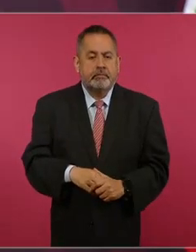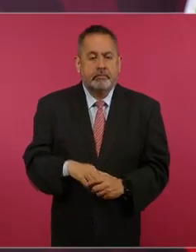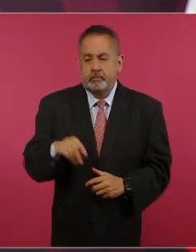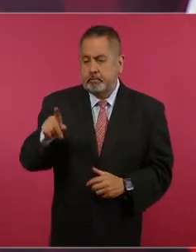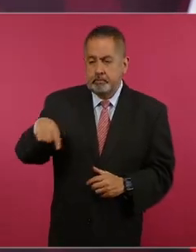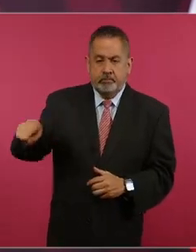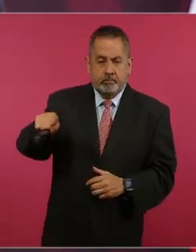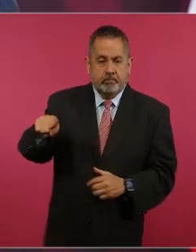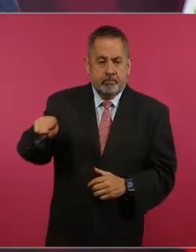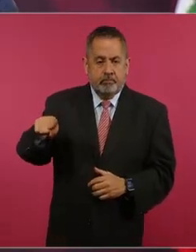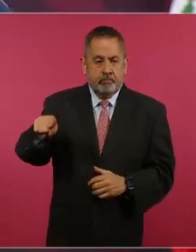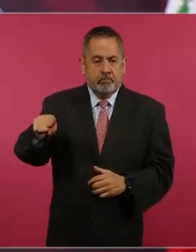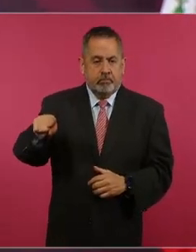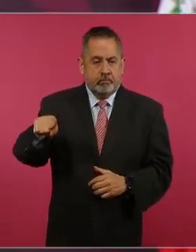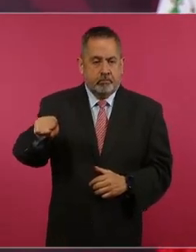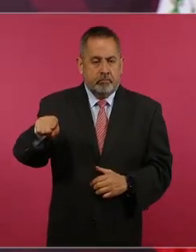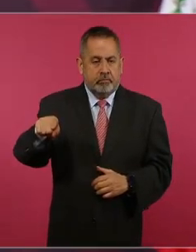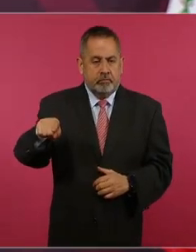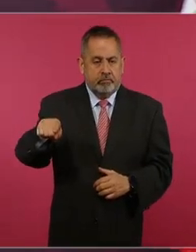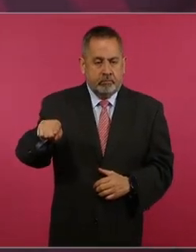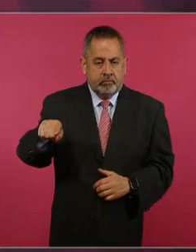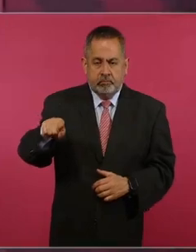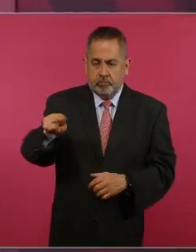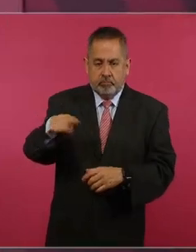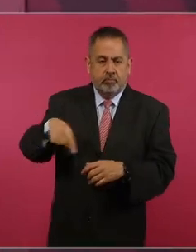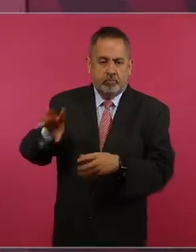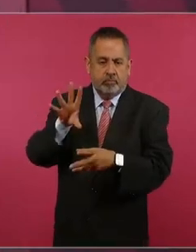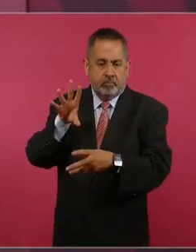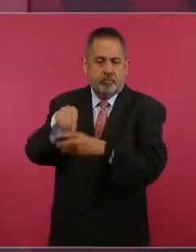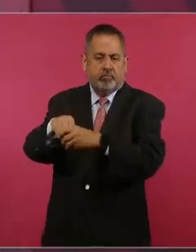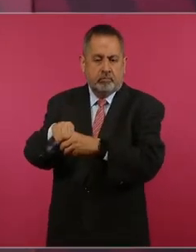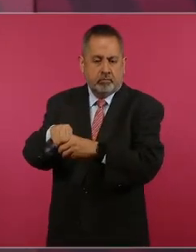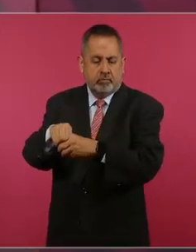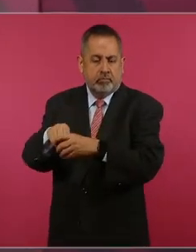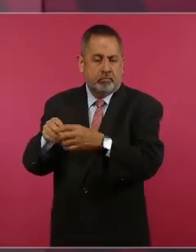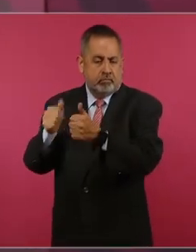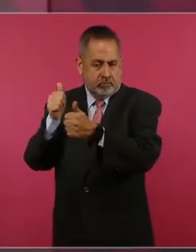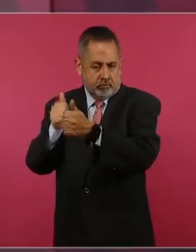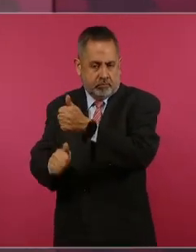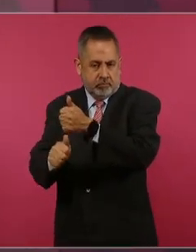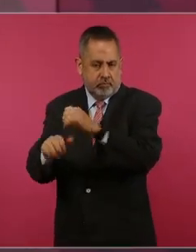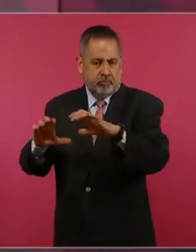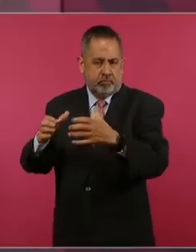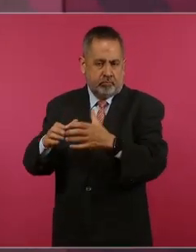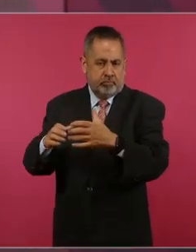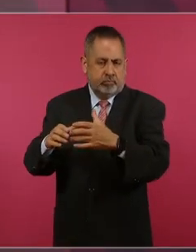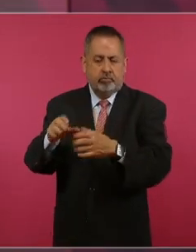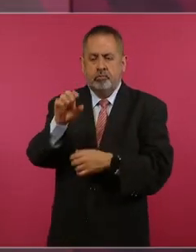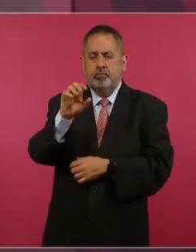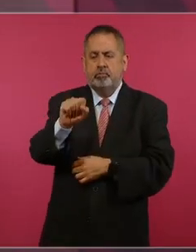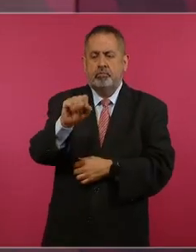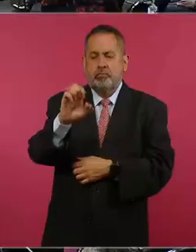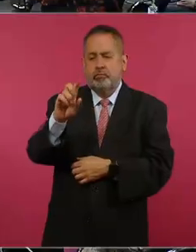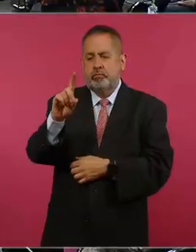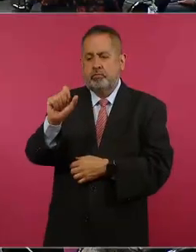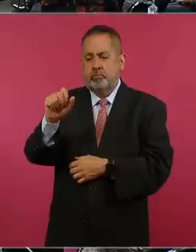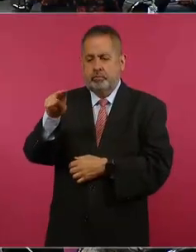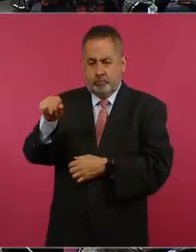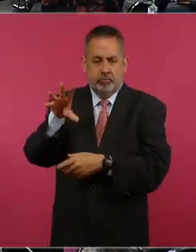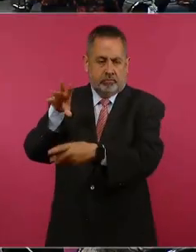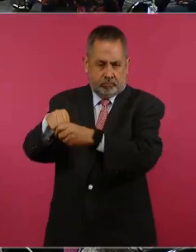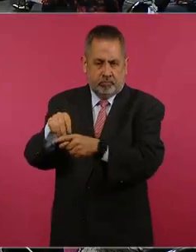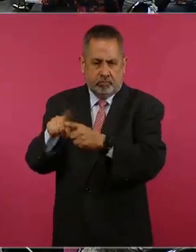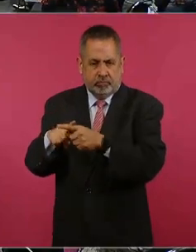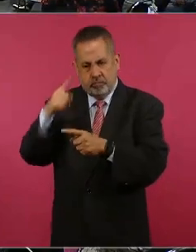quedara sí, inscrita como parte de la Secretaría de la Defensa,